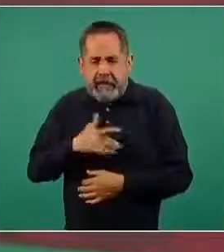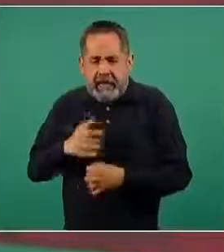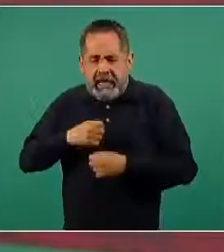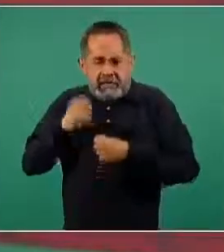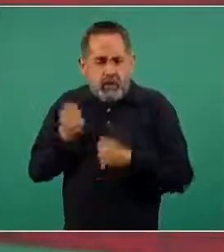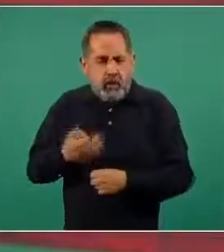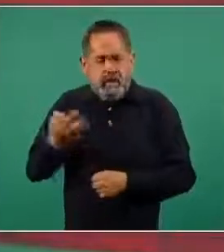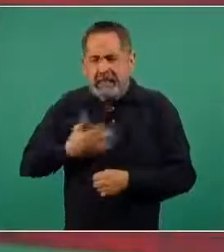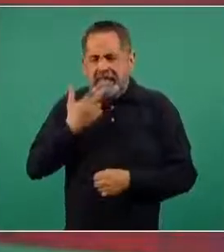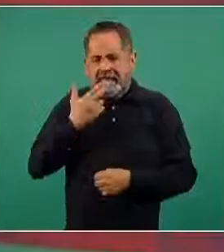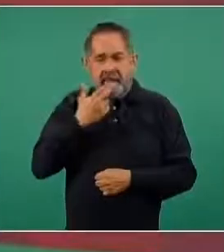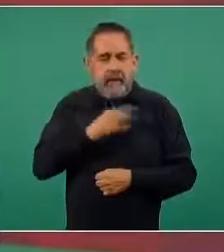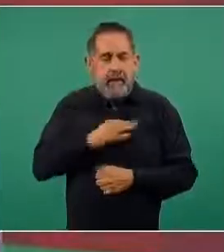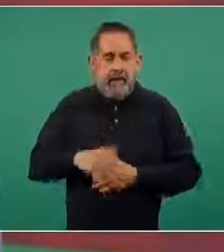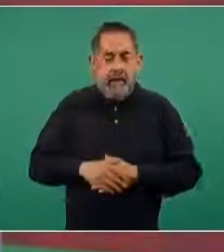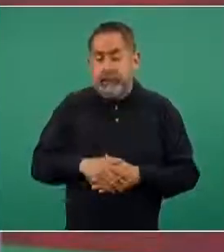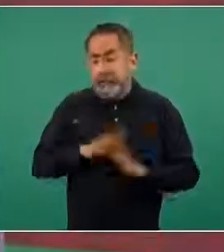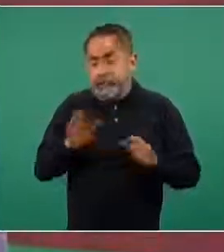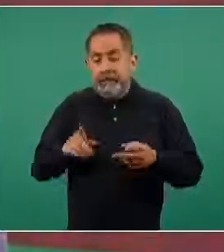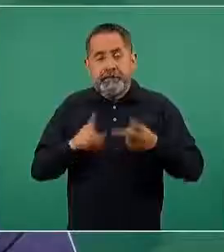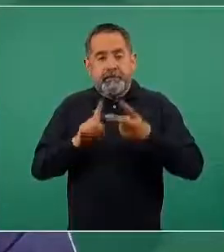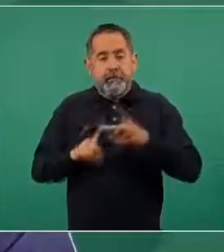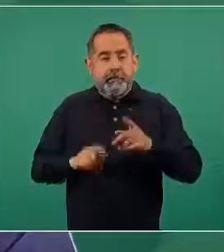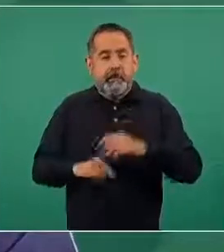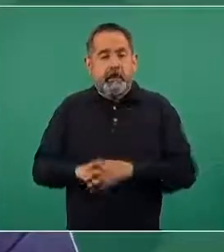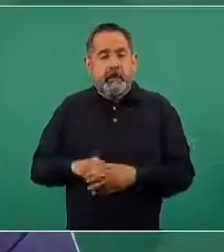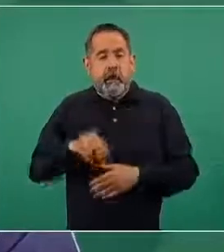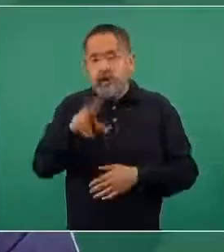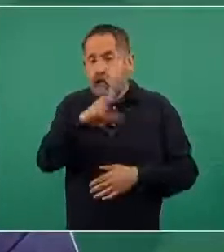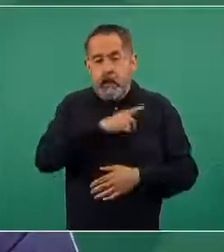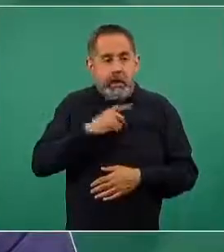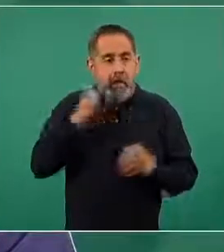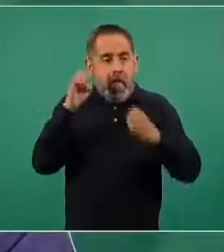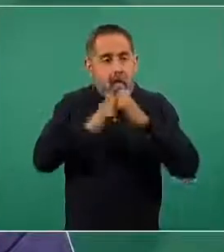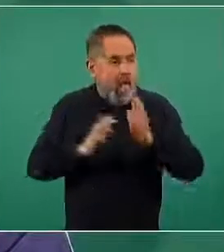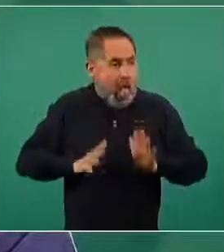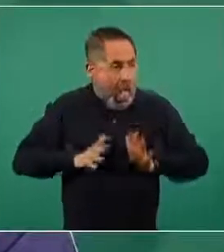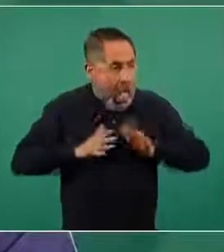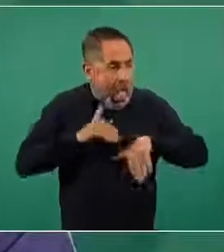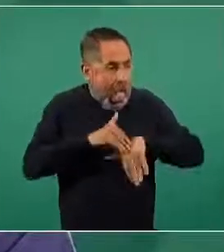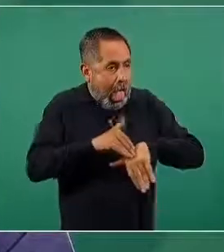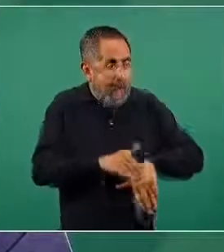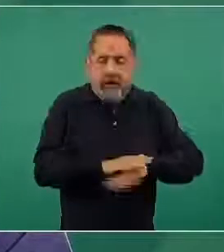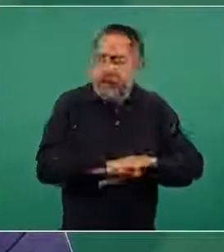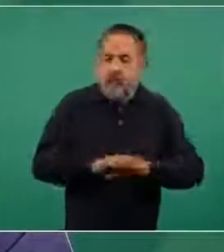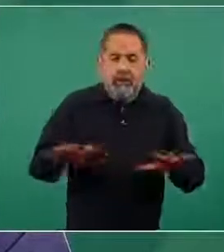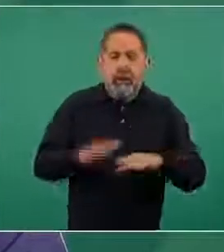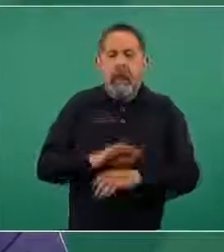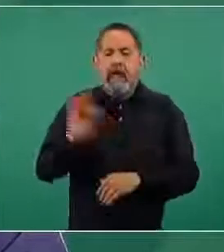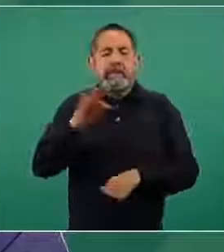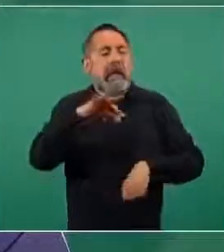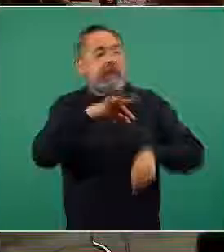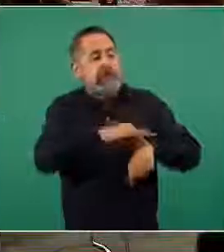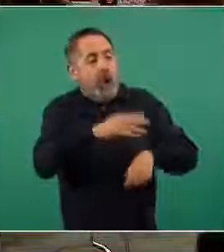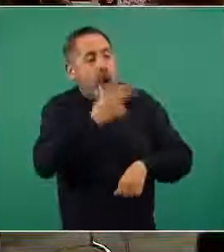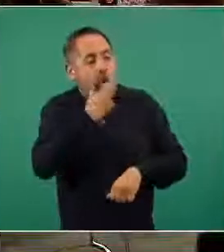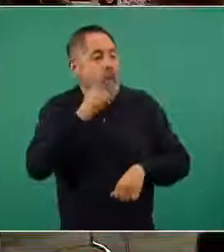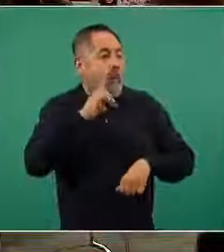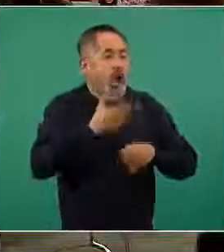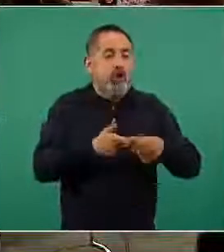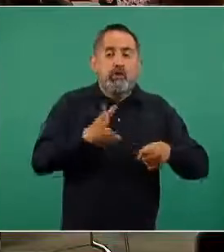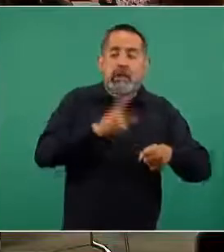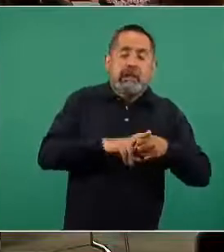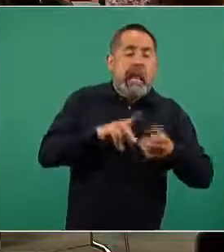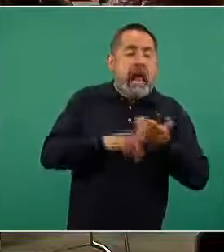seguras y eficaces. Ahora bien, no se deje engañar. Si alguien, un médico, médica, una